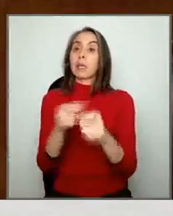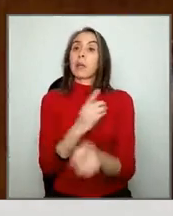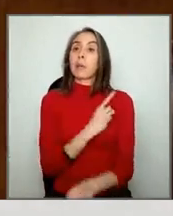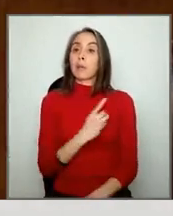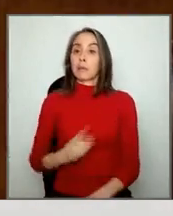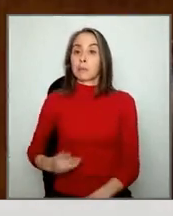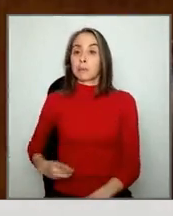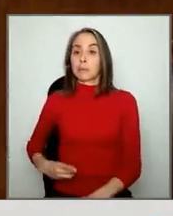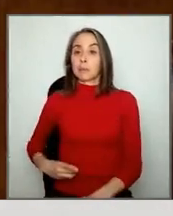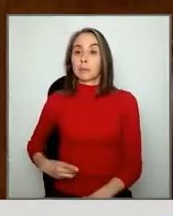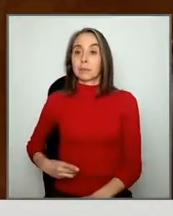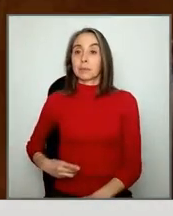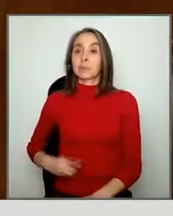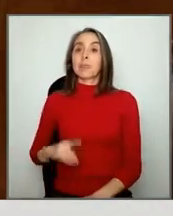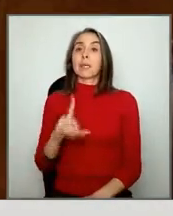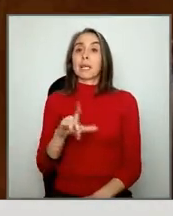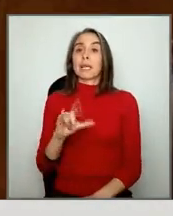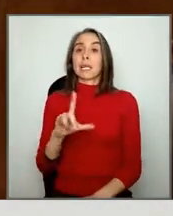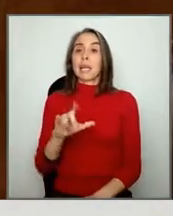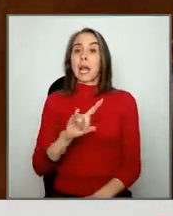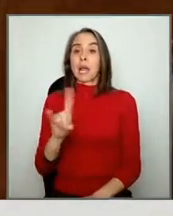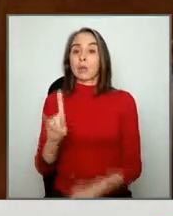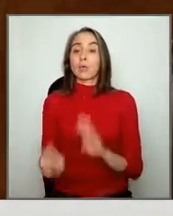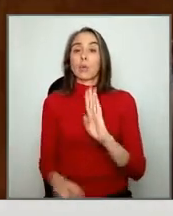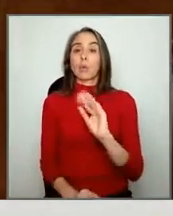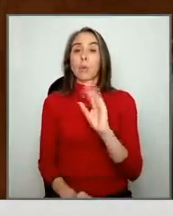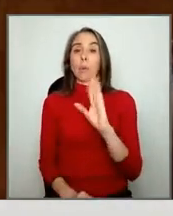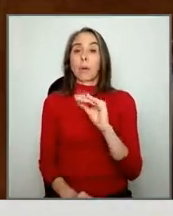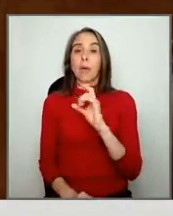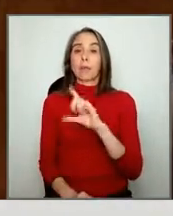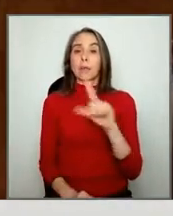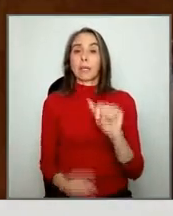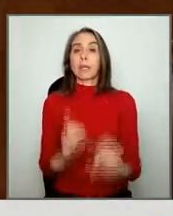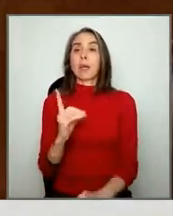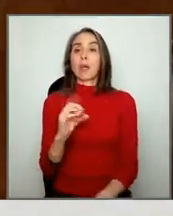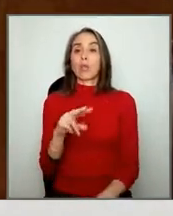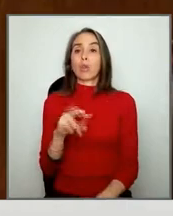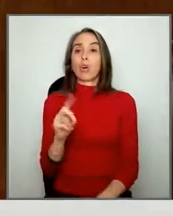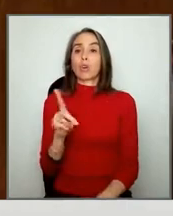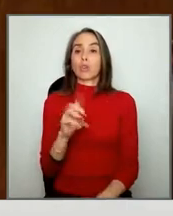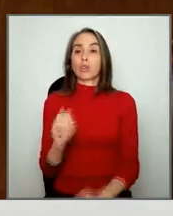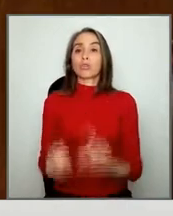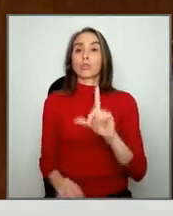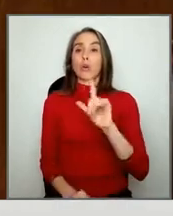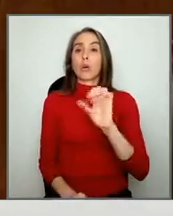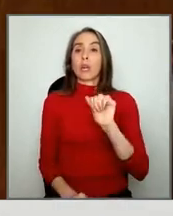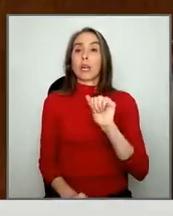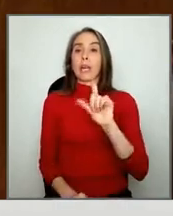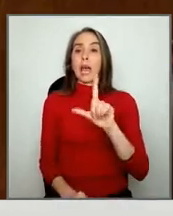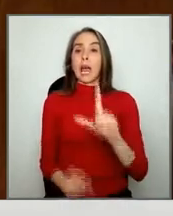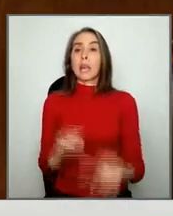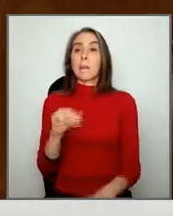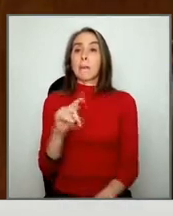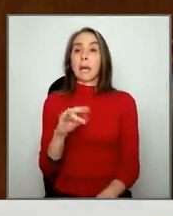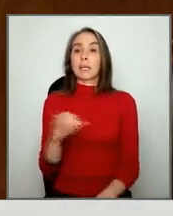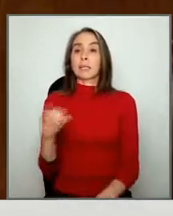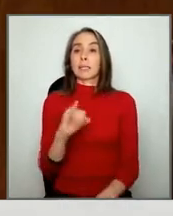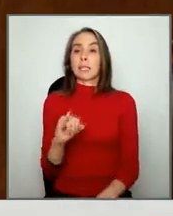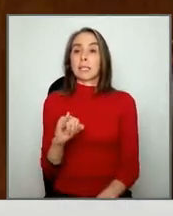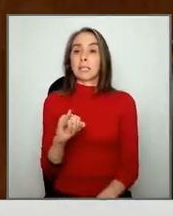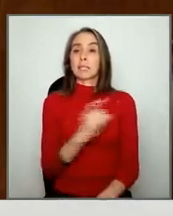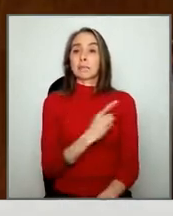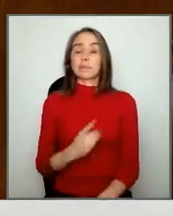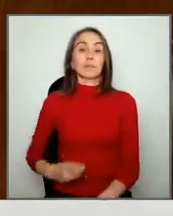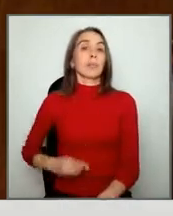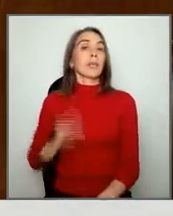Daniel lilayú Sergio Bobadilla Felipe donoso Henry Leal y Cristóbal Martínez y de la diputada flor